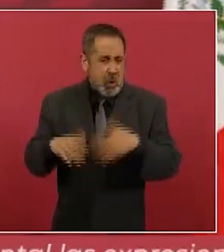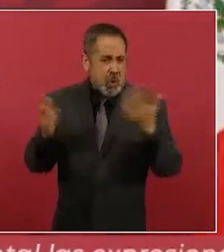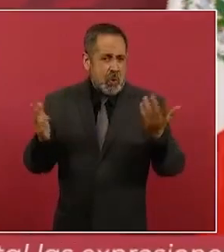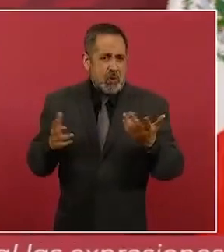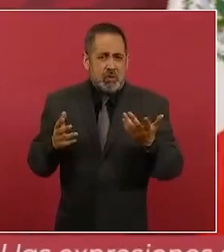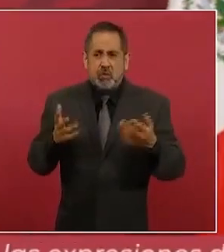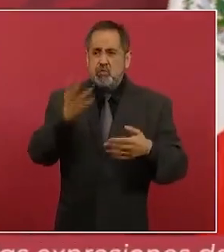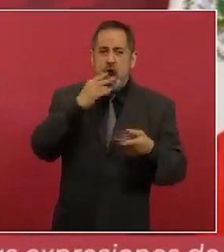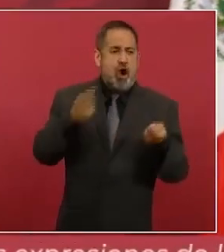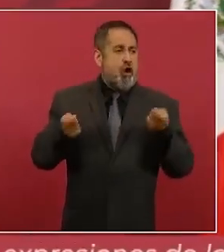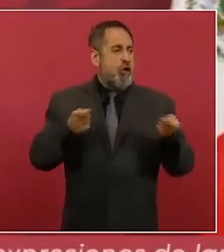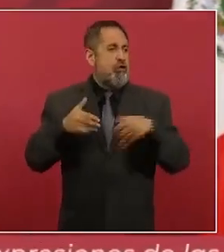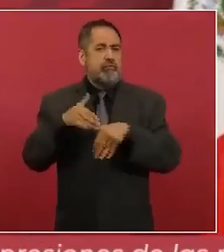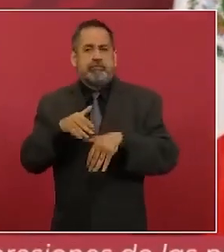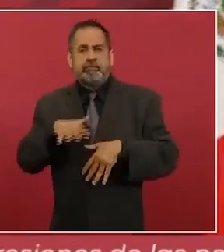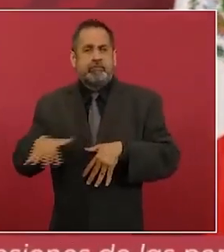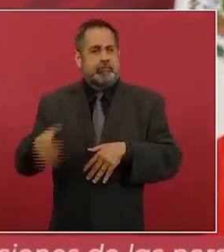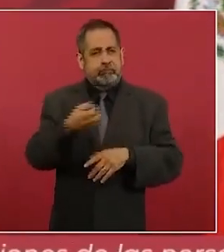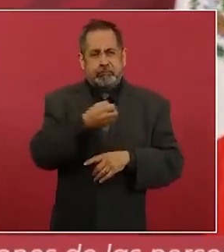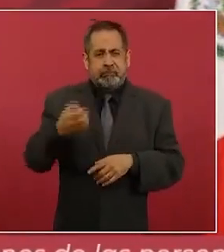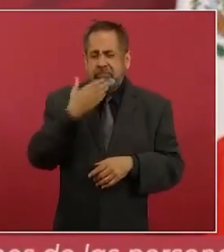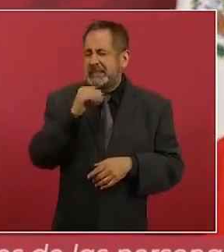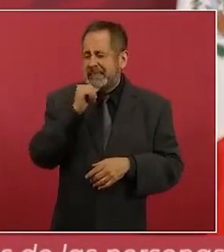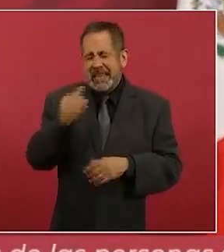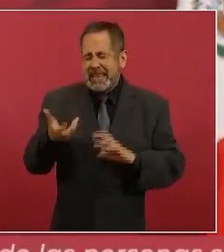más ingobernabilidad,